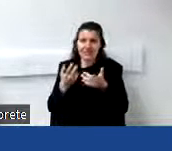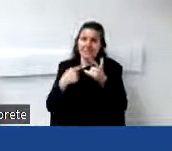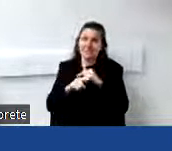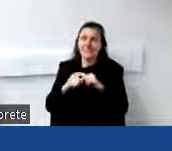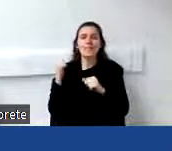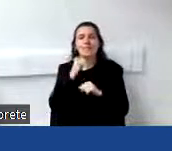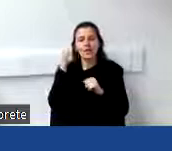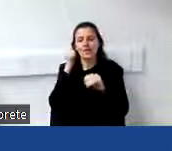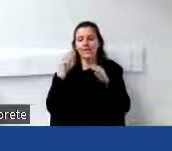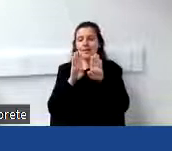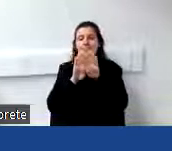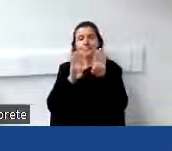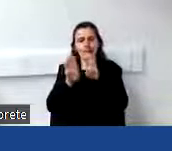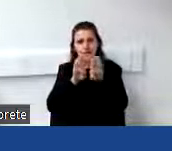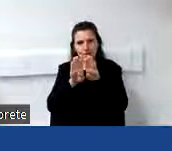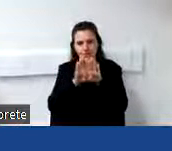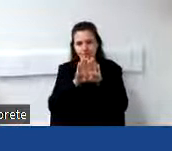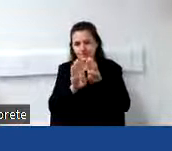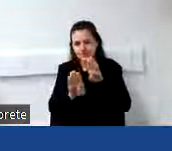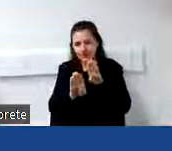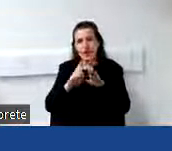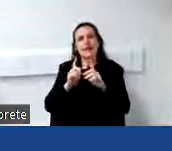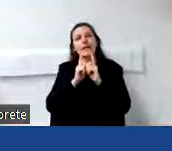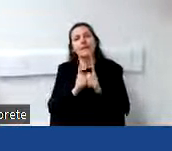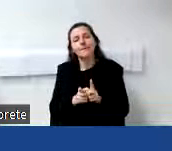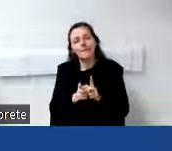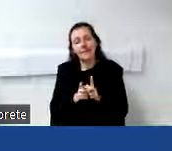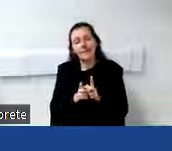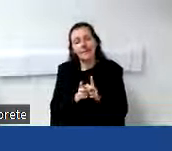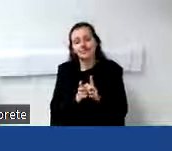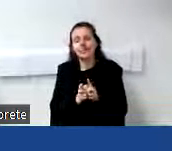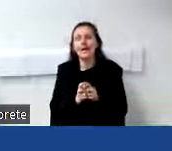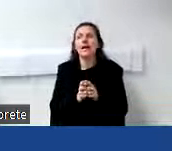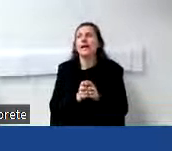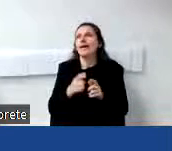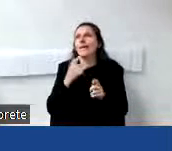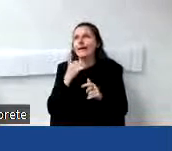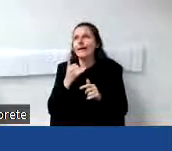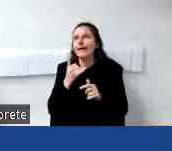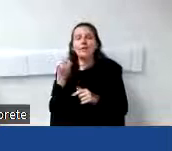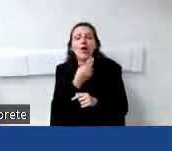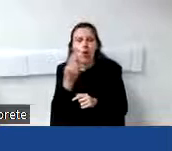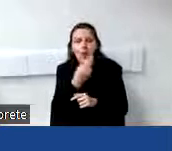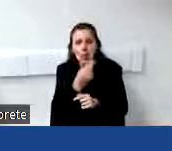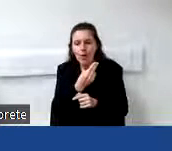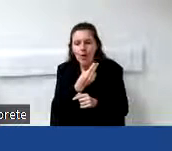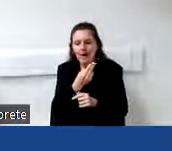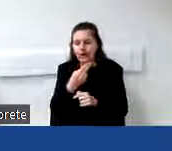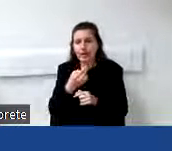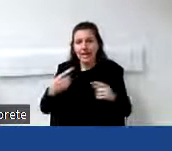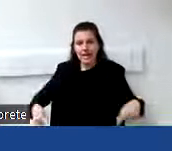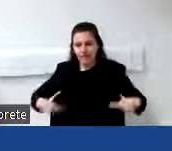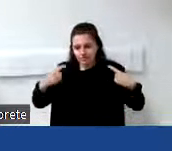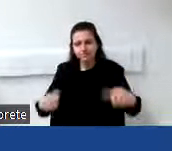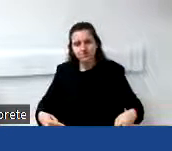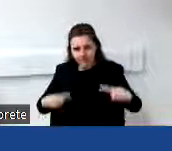conocimiento, el hecho de la silla, ¿no?, dentro del baño, y que la puerta abra hacia adentro puede obstaculizar, ¿no?, la